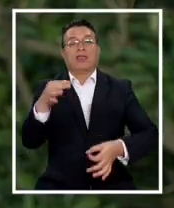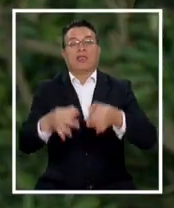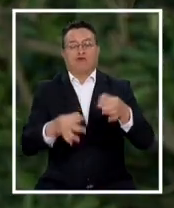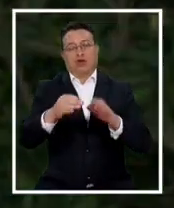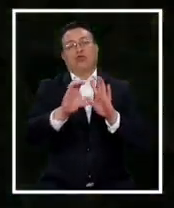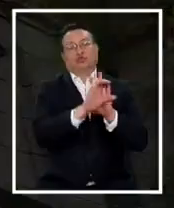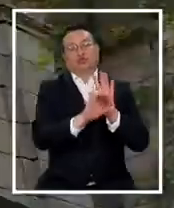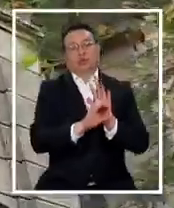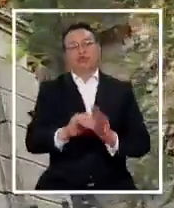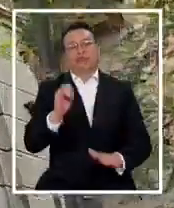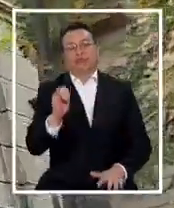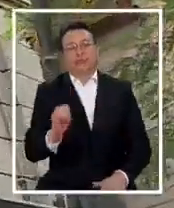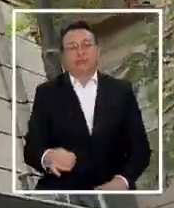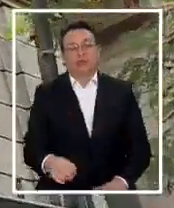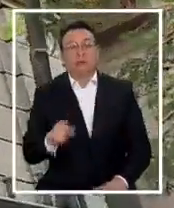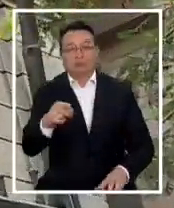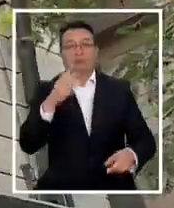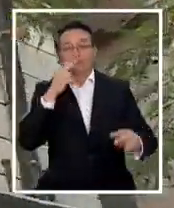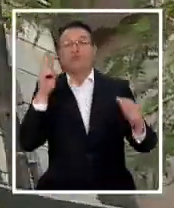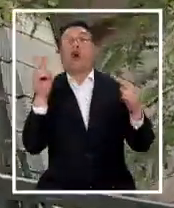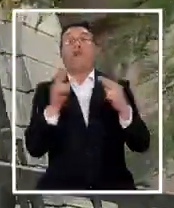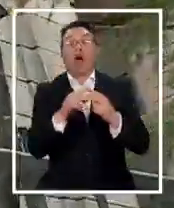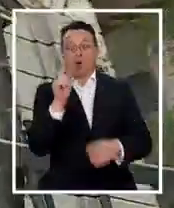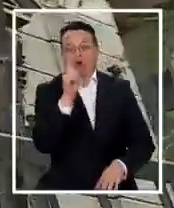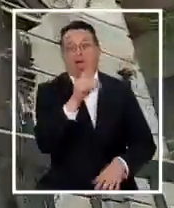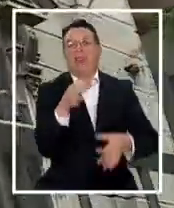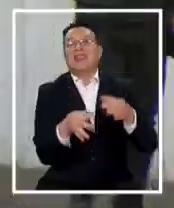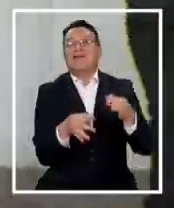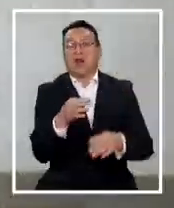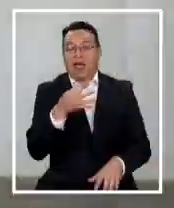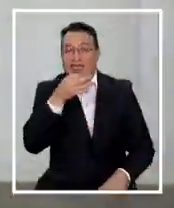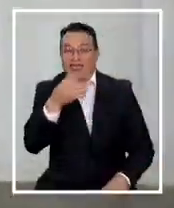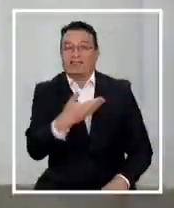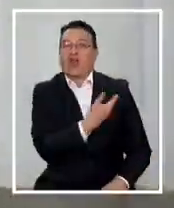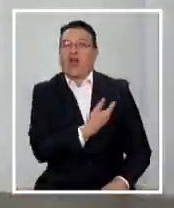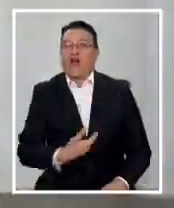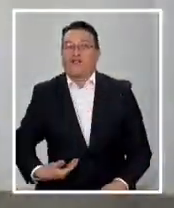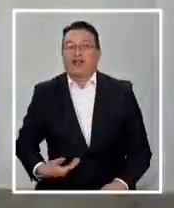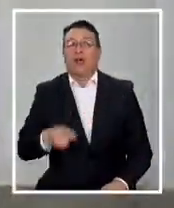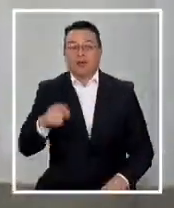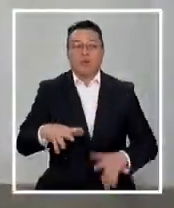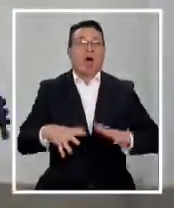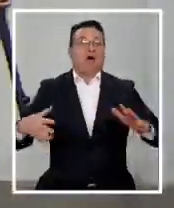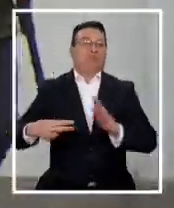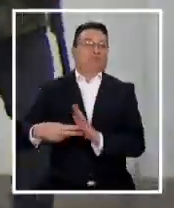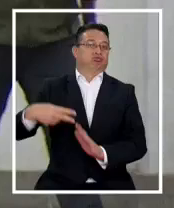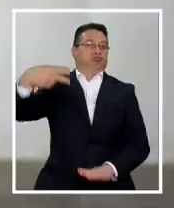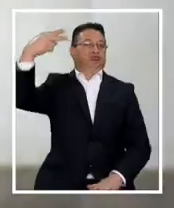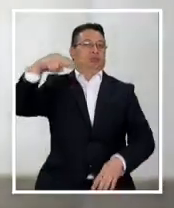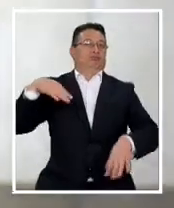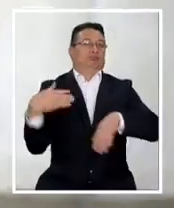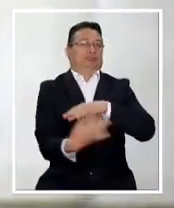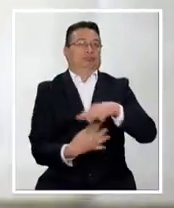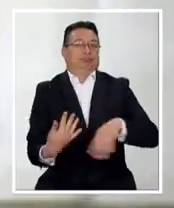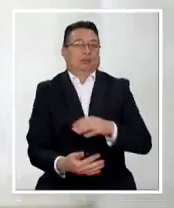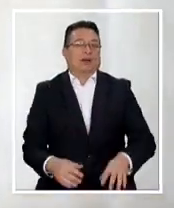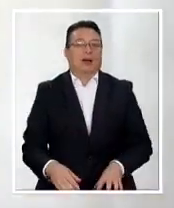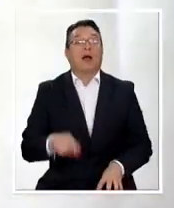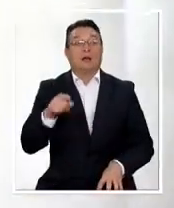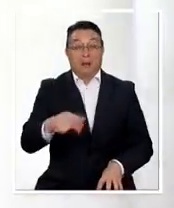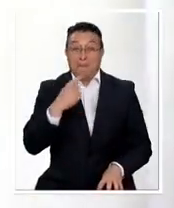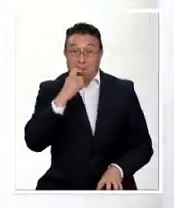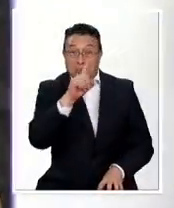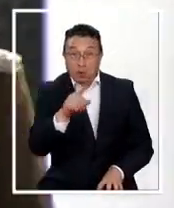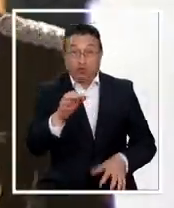Tribunal Constitucional. Nos vemos en el Tribunal Constitucional, anunció el gobierno, elevando de inmediato la temperatura política. Y la pregunta de rigor,